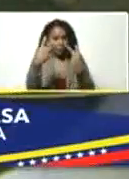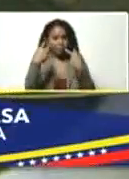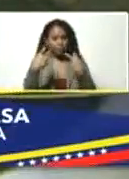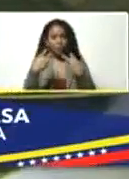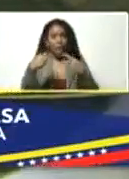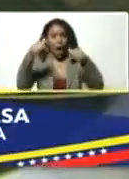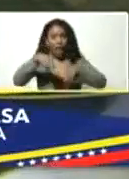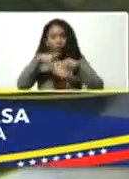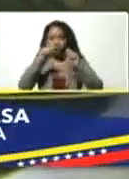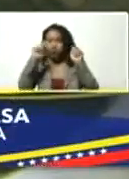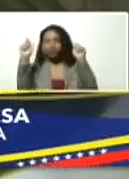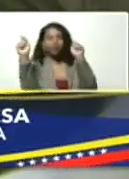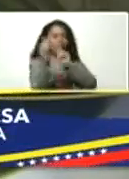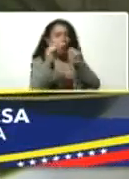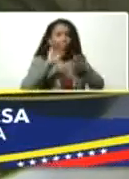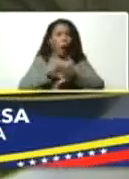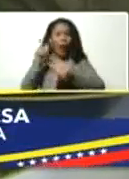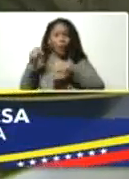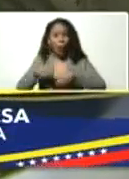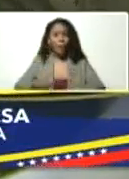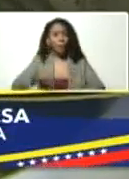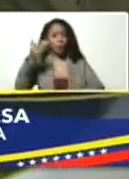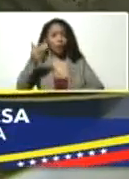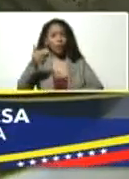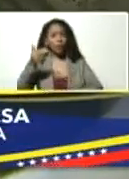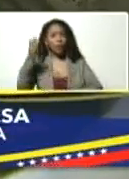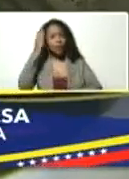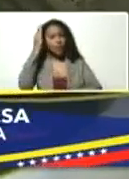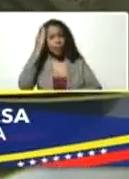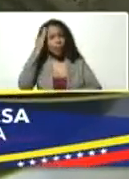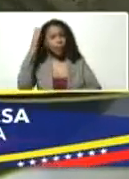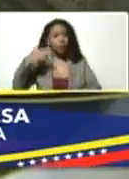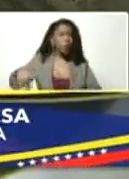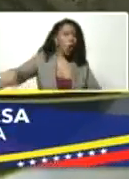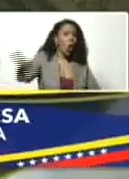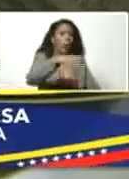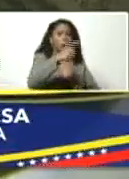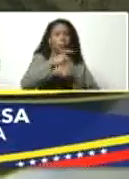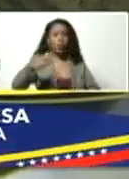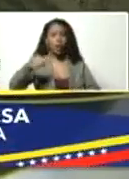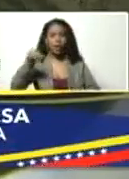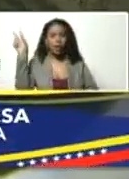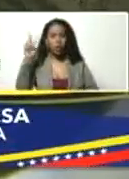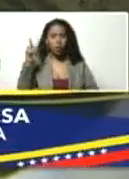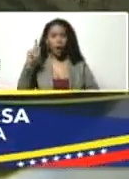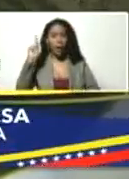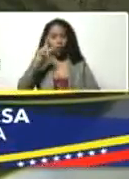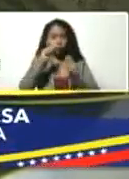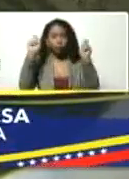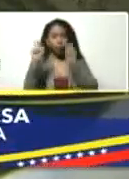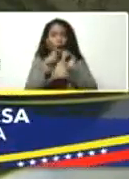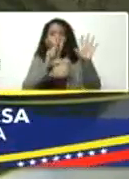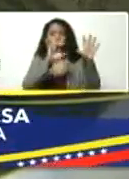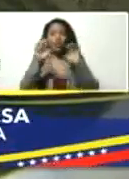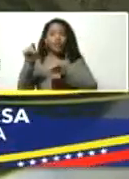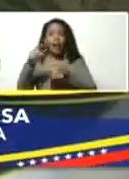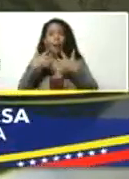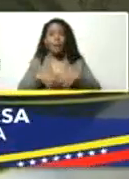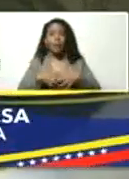se transforma? Porque esto es importante que el país lo conozca. Esto se transforma en 800 empresas que